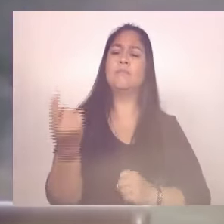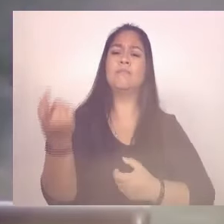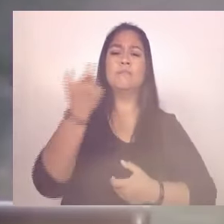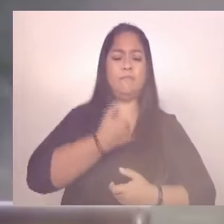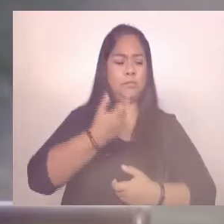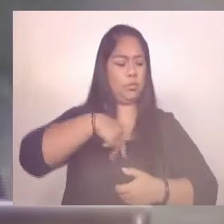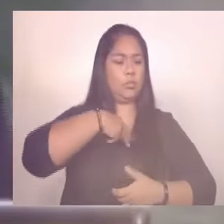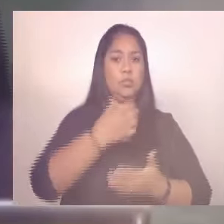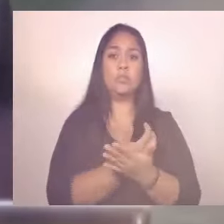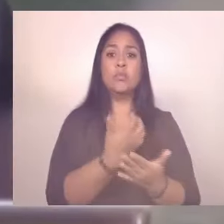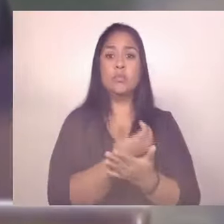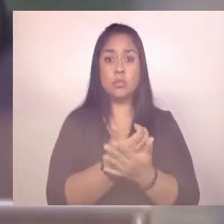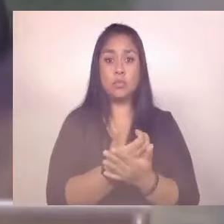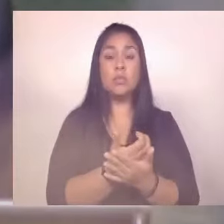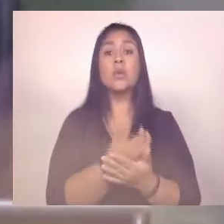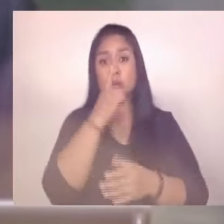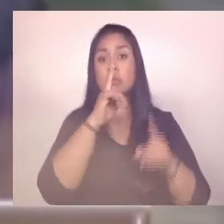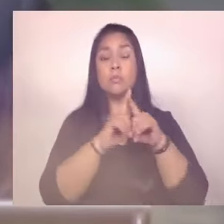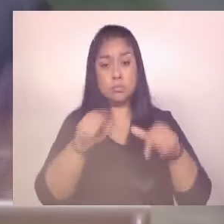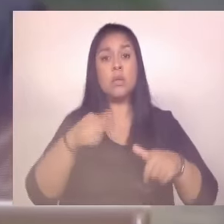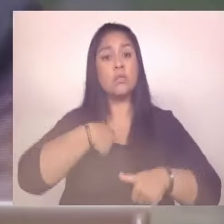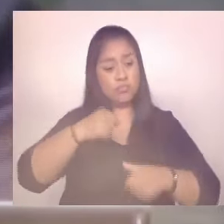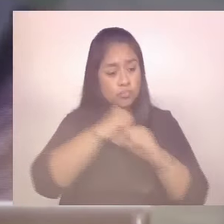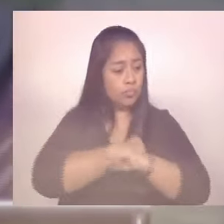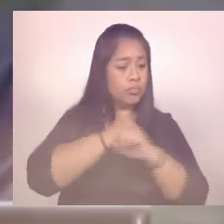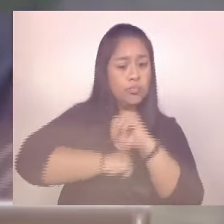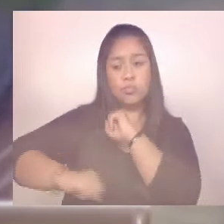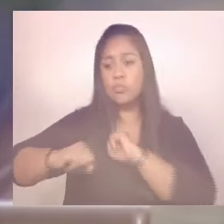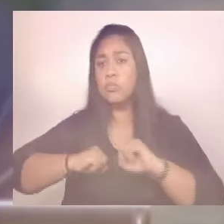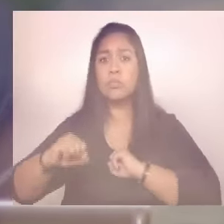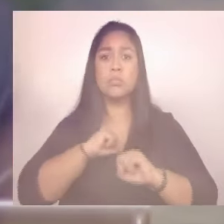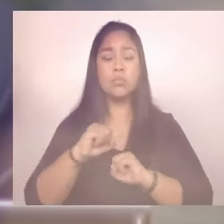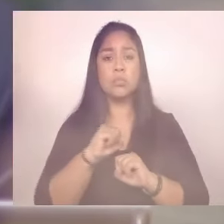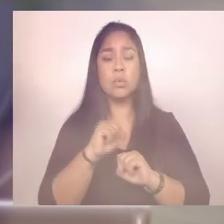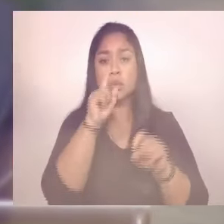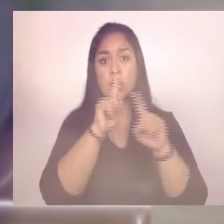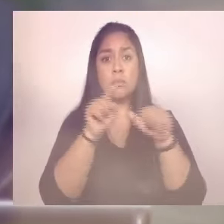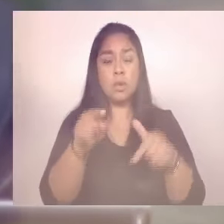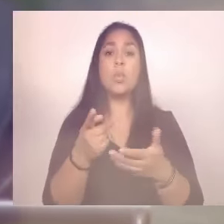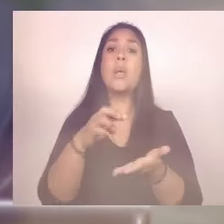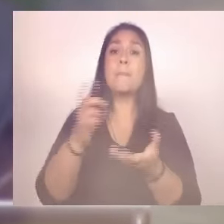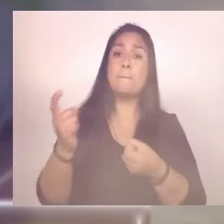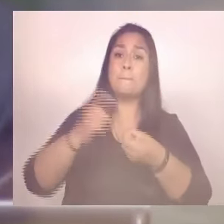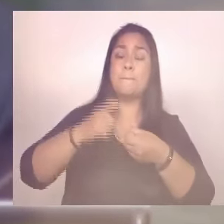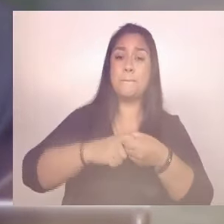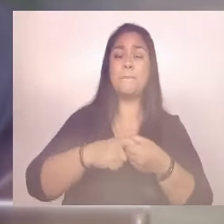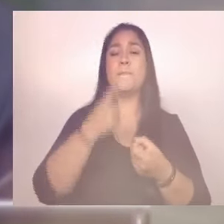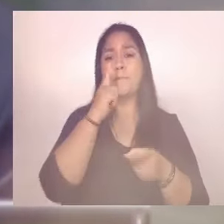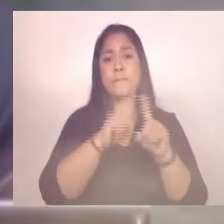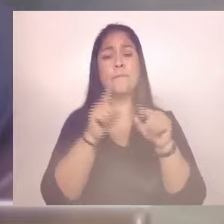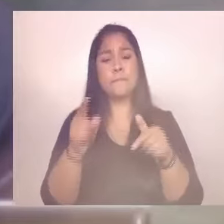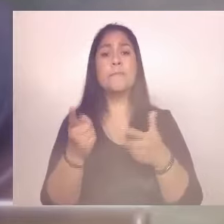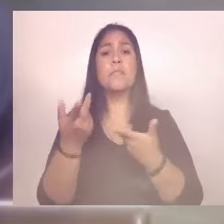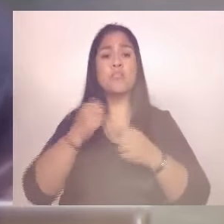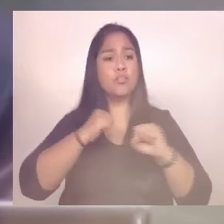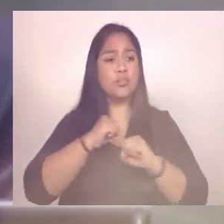de nuestra economía. Lo estamos haciendo a través de una estrategia que permite una participación efectiva de la diáspora en